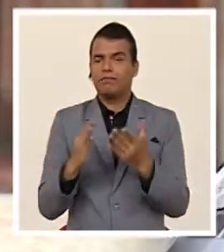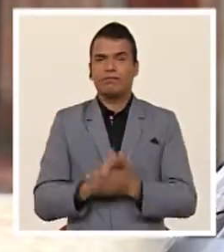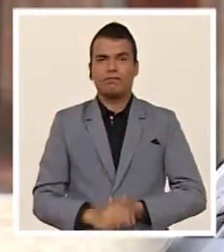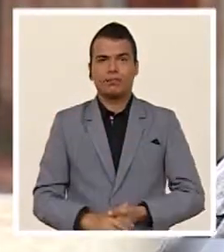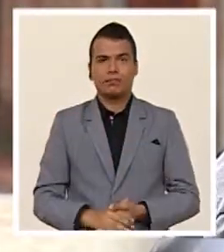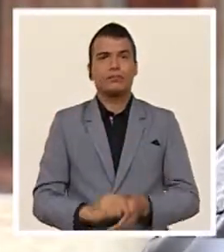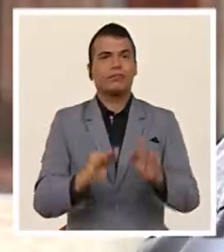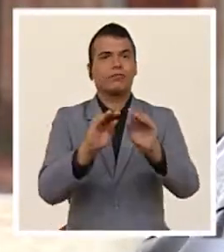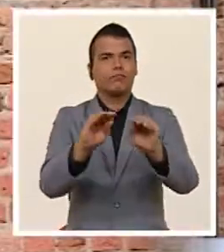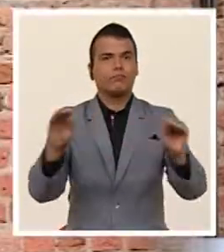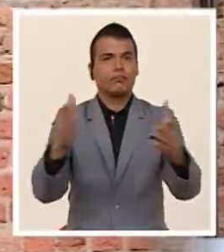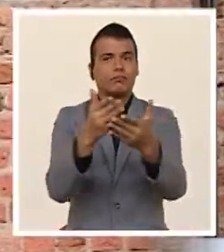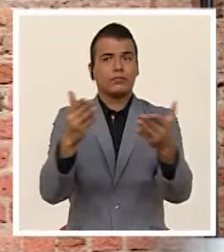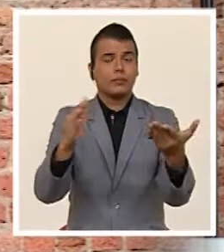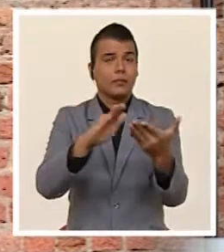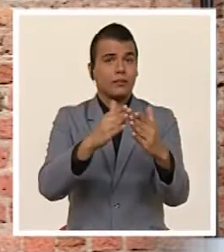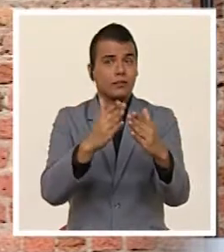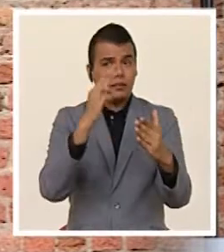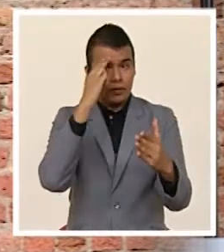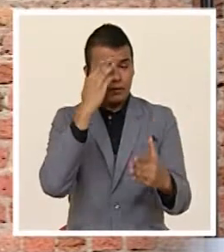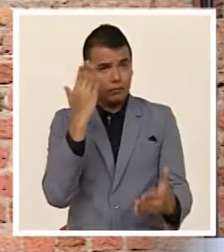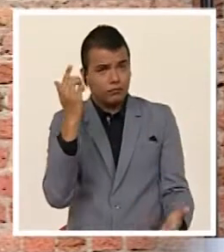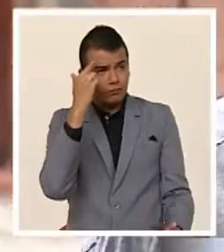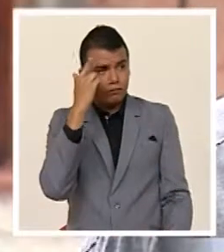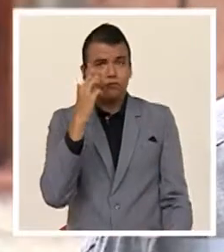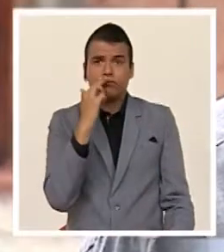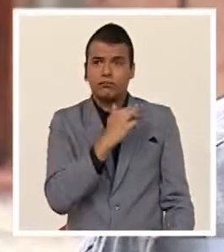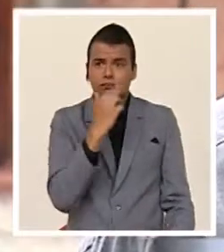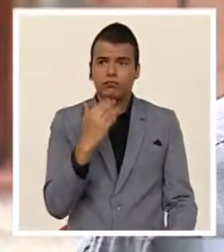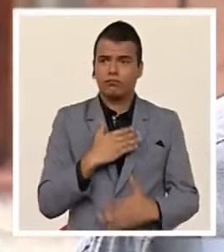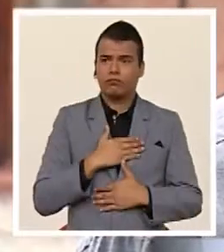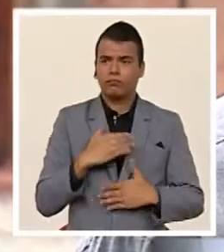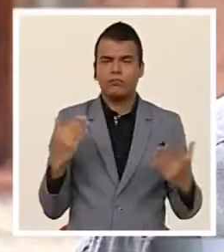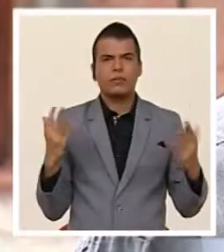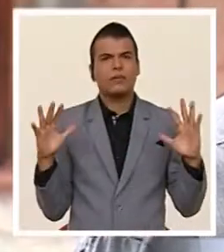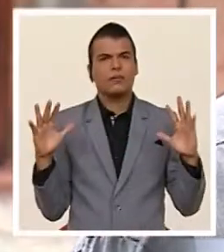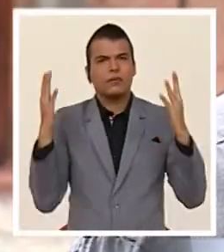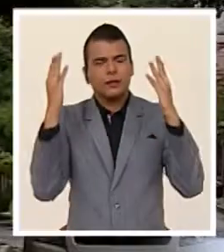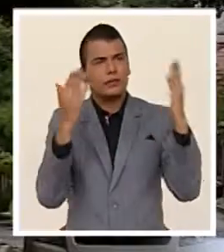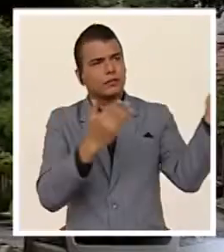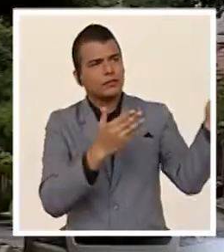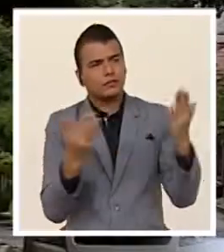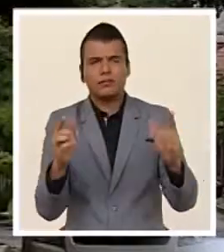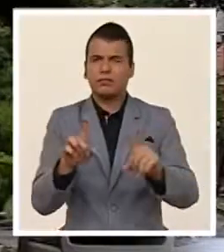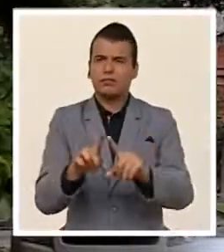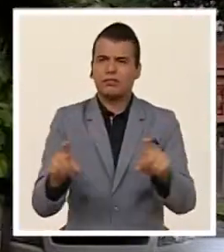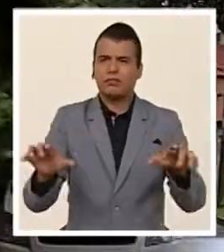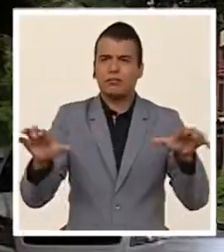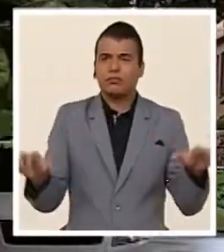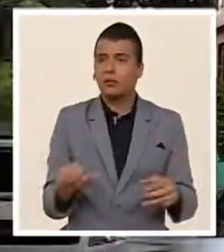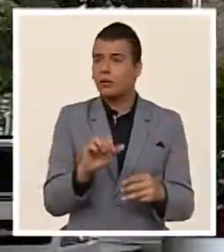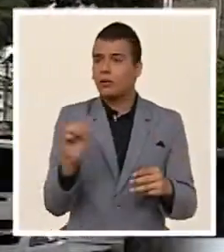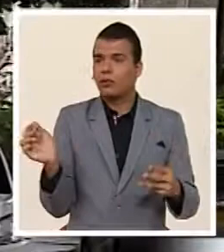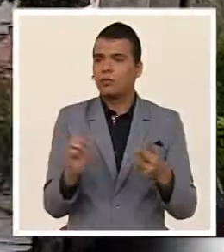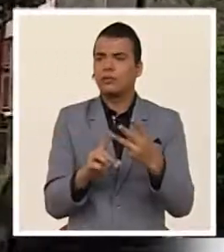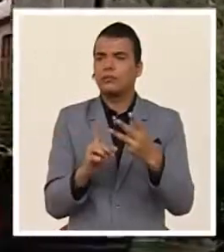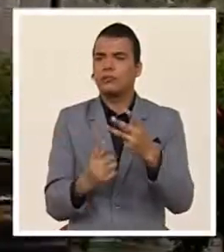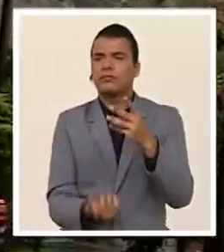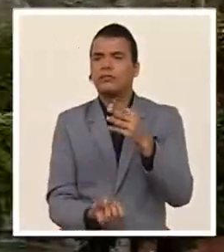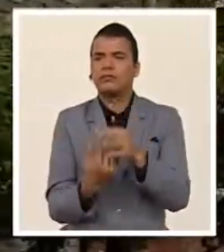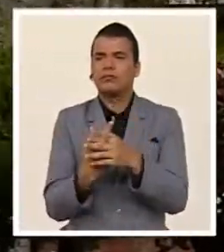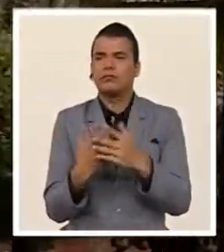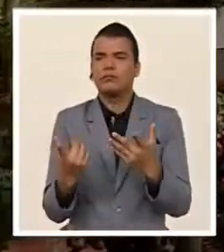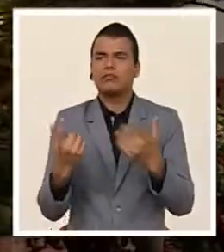invitar a la comunidad comprometerse un poco más hacemos festivales decíamos gincanas otra parroquia levantada gracias a las